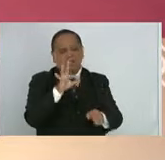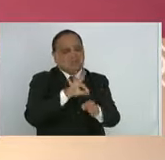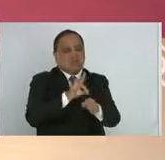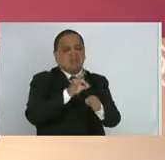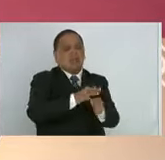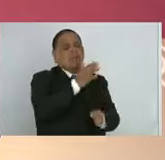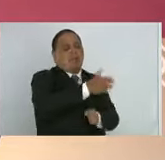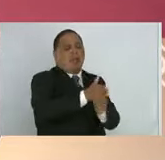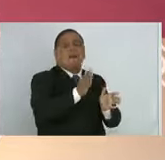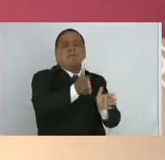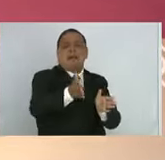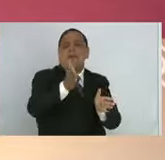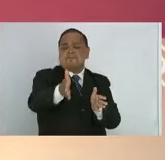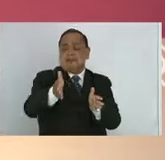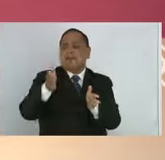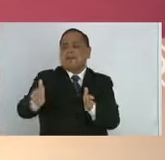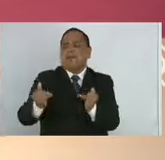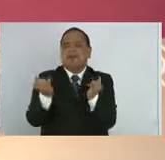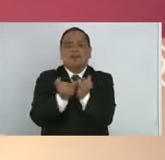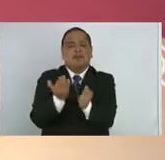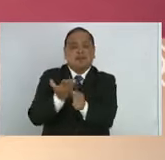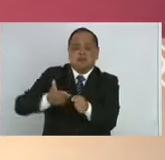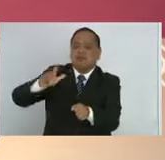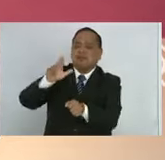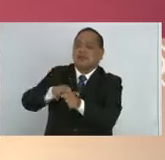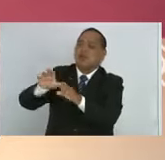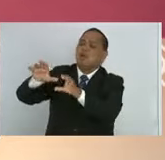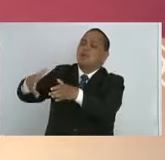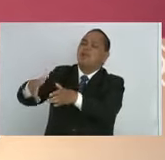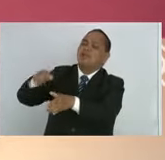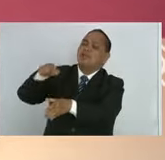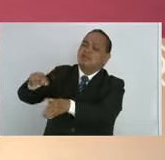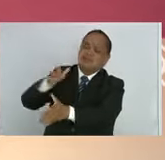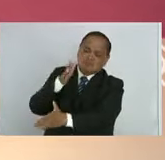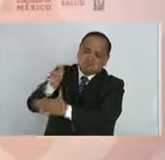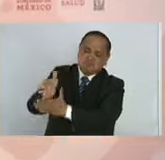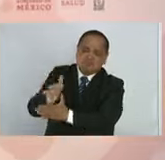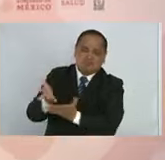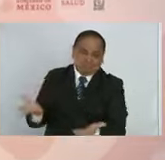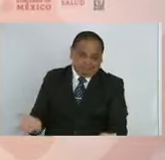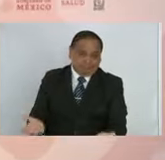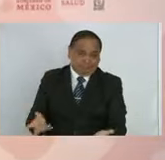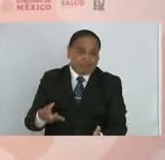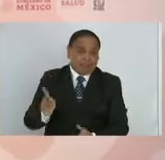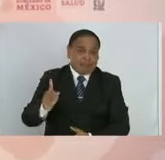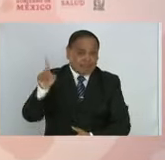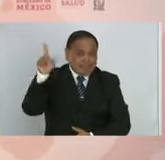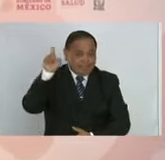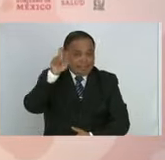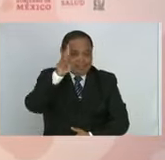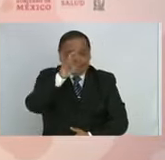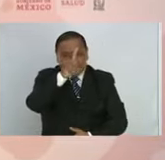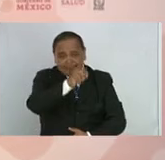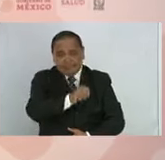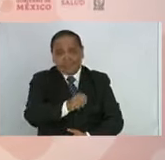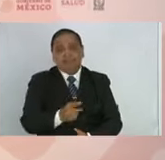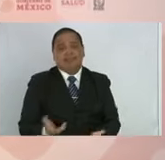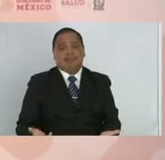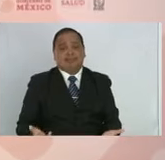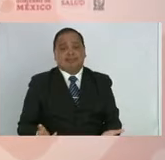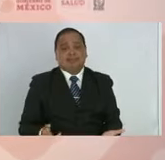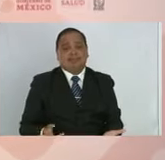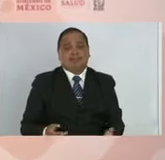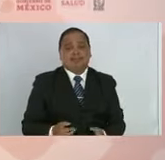en hospitales rurales. Y es un desafío. Y